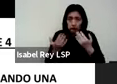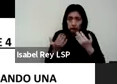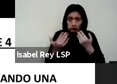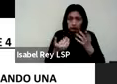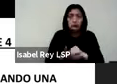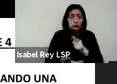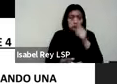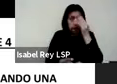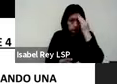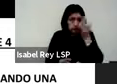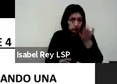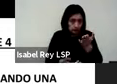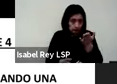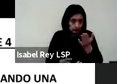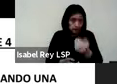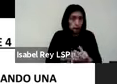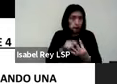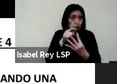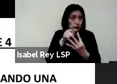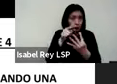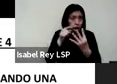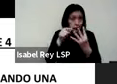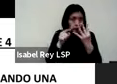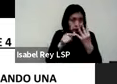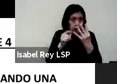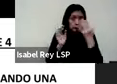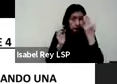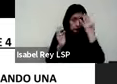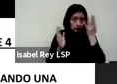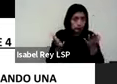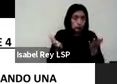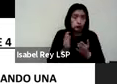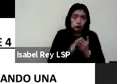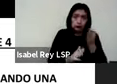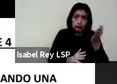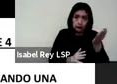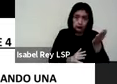sabe manejar estos 4 elementos. ¿A dónde va?